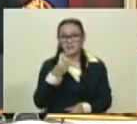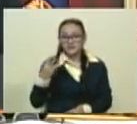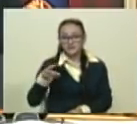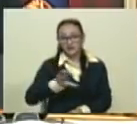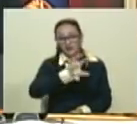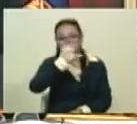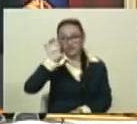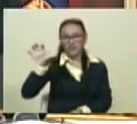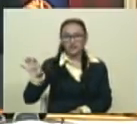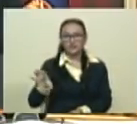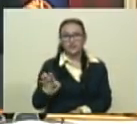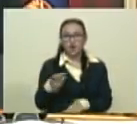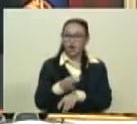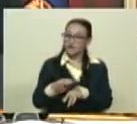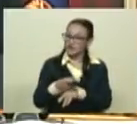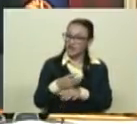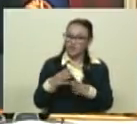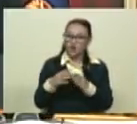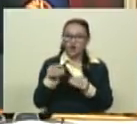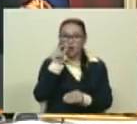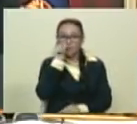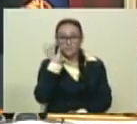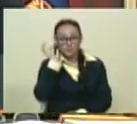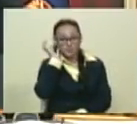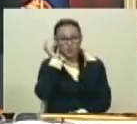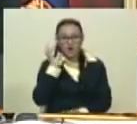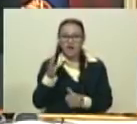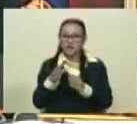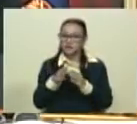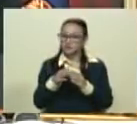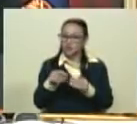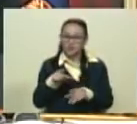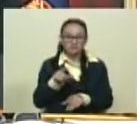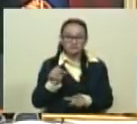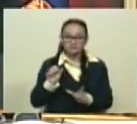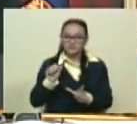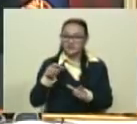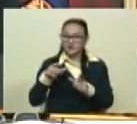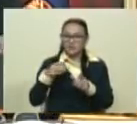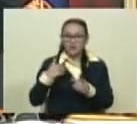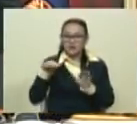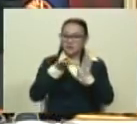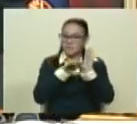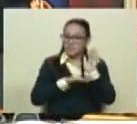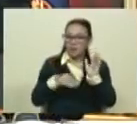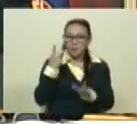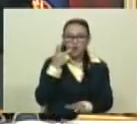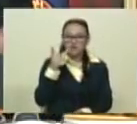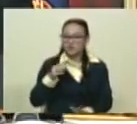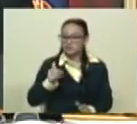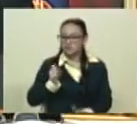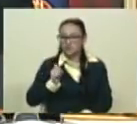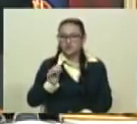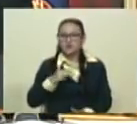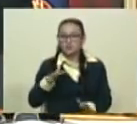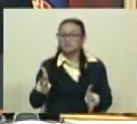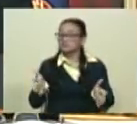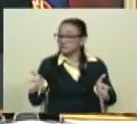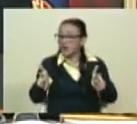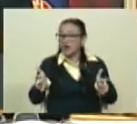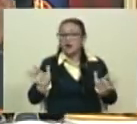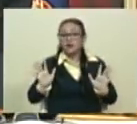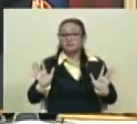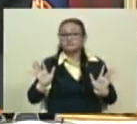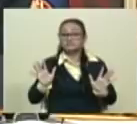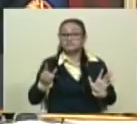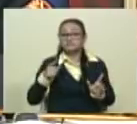estados. Gobernadores y gobernadoras. Todos los partidos políticos están inscritos y bueno, nos mediremos y ganará el que